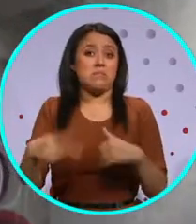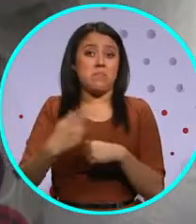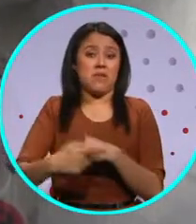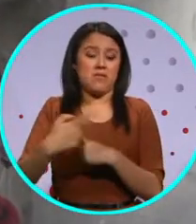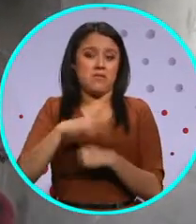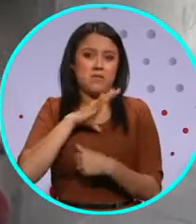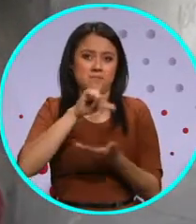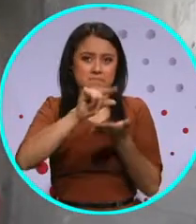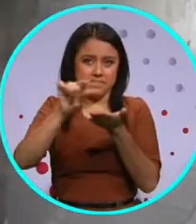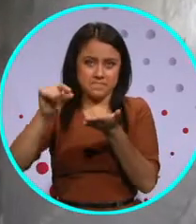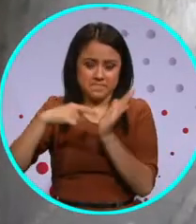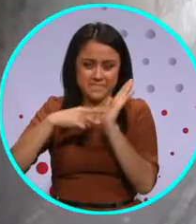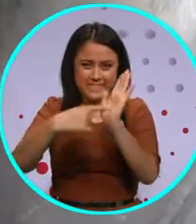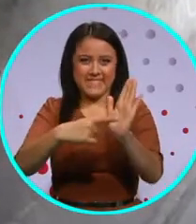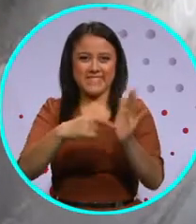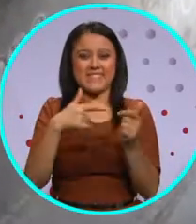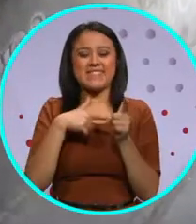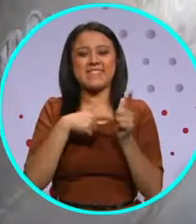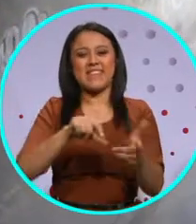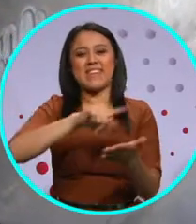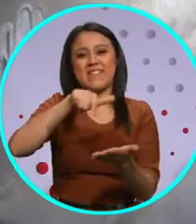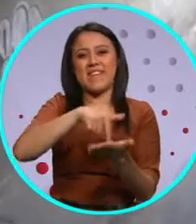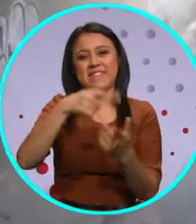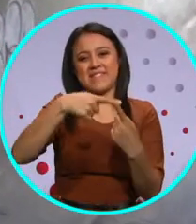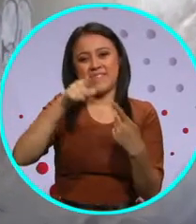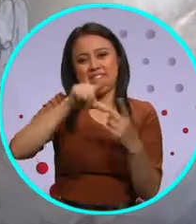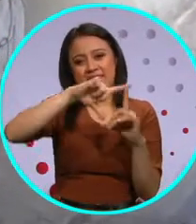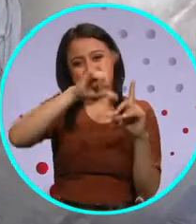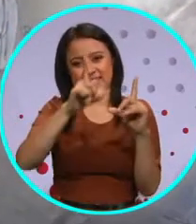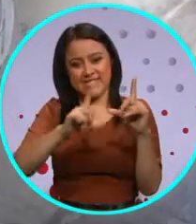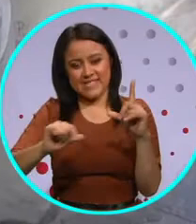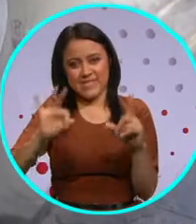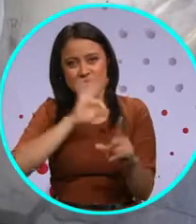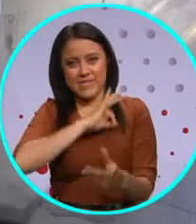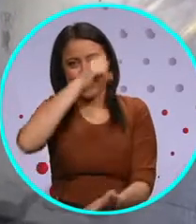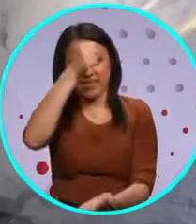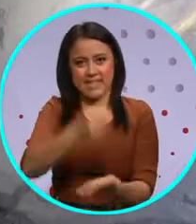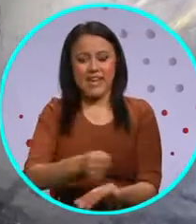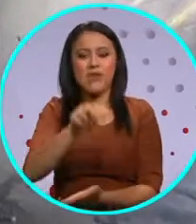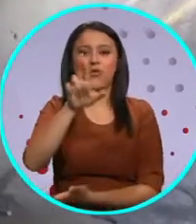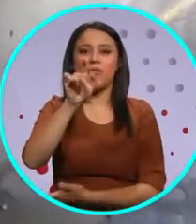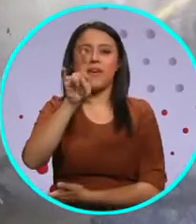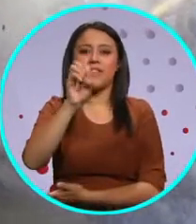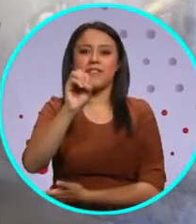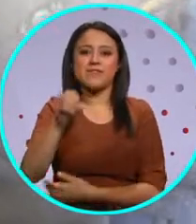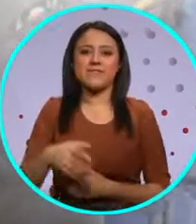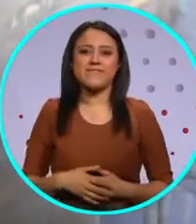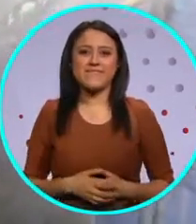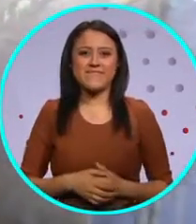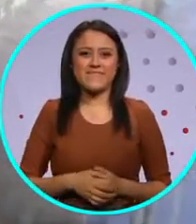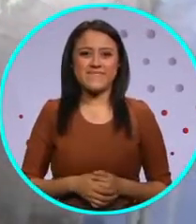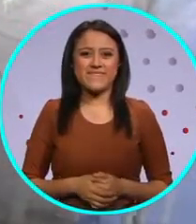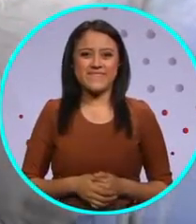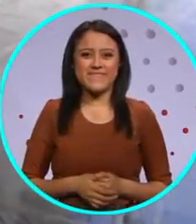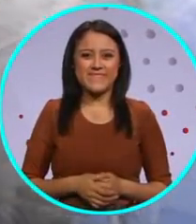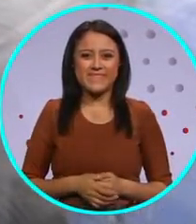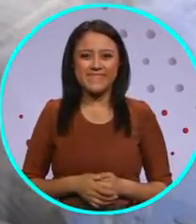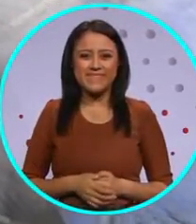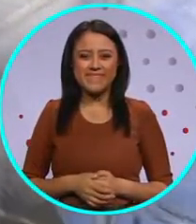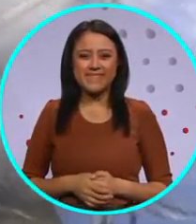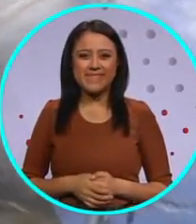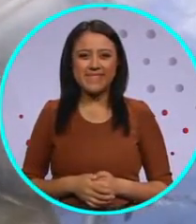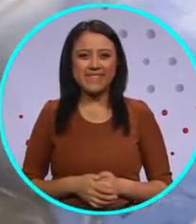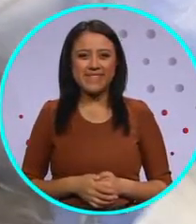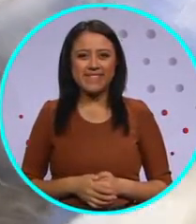lo vieron pues que pidió seguir reportando para que corresponda en un rato la dormida